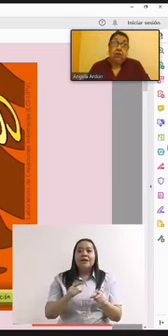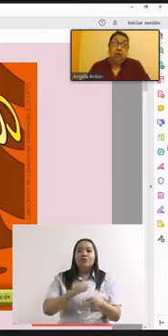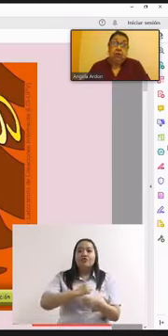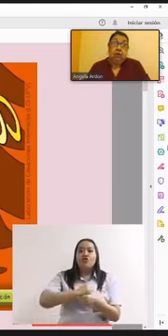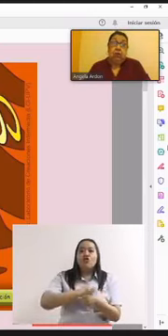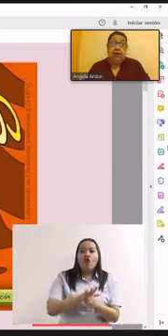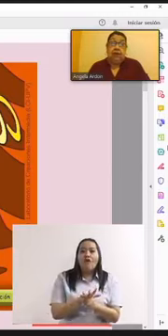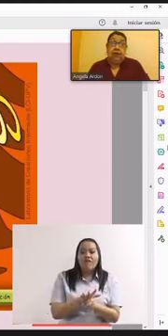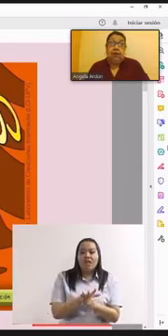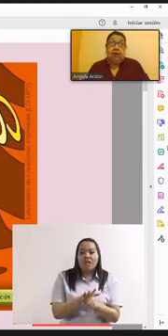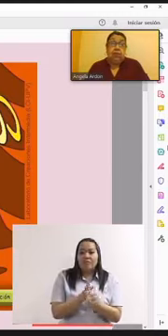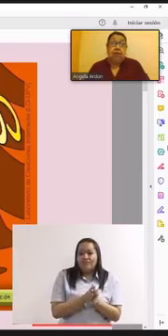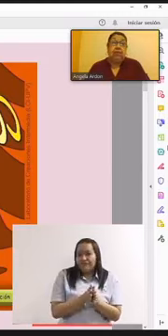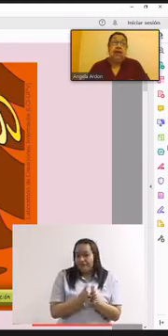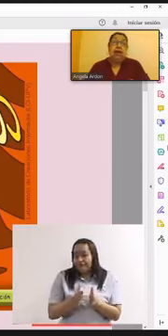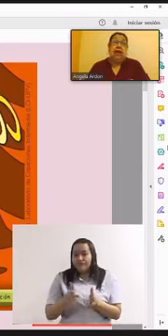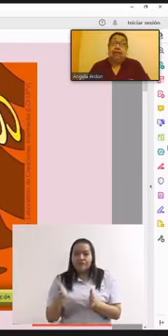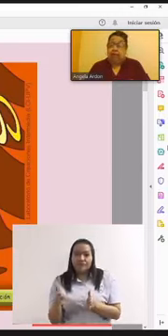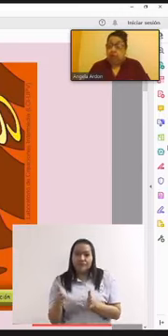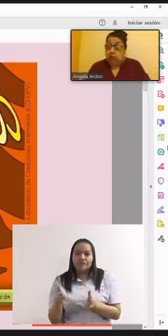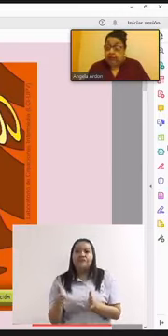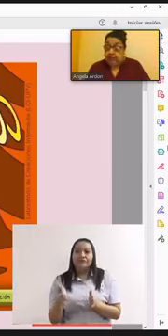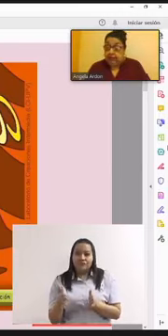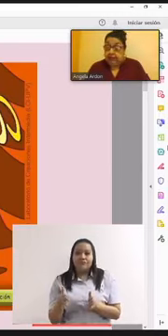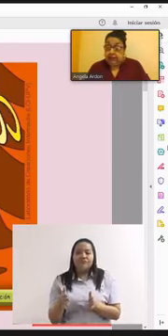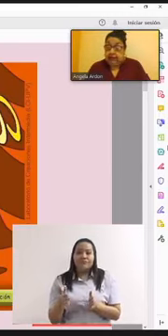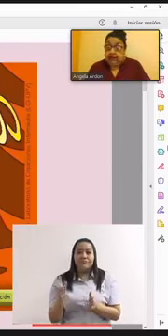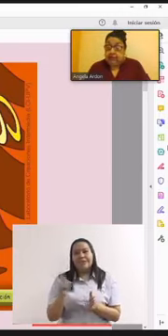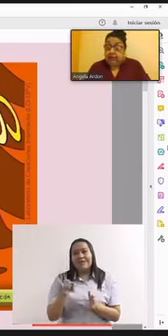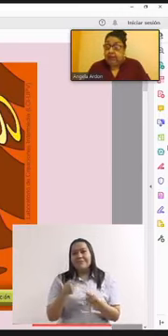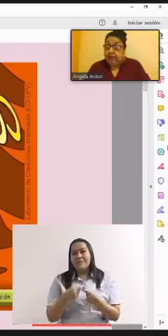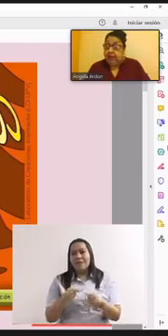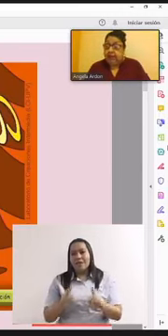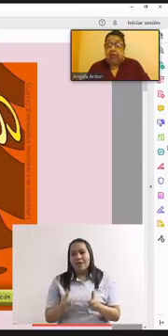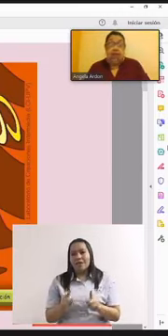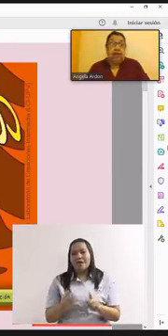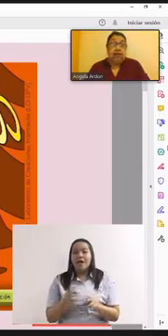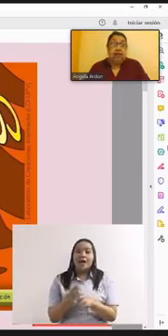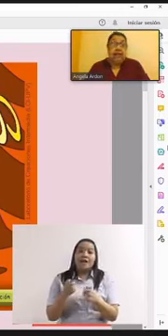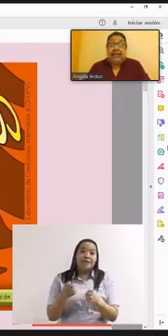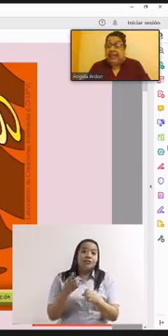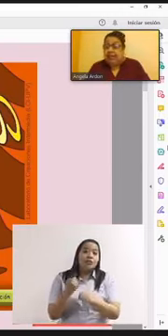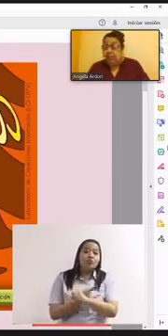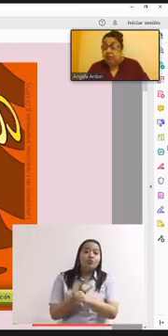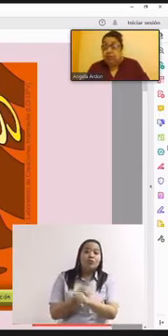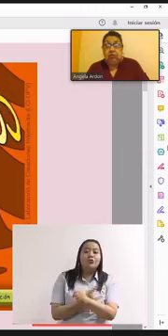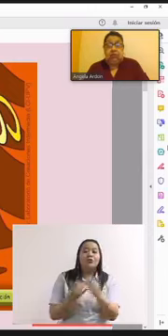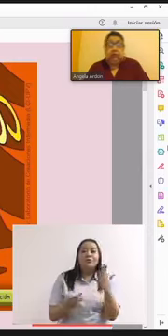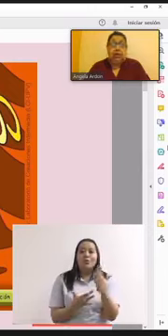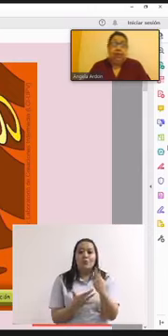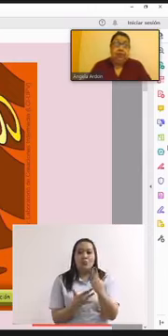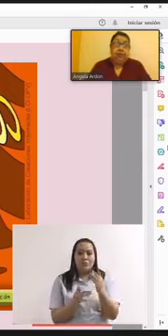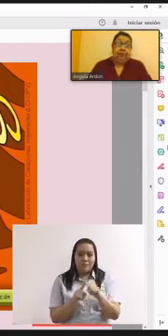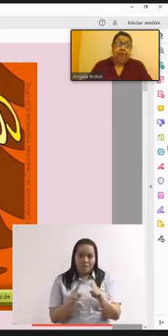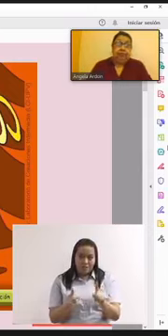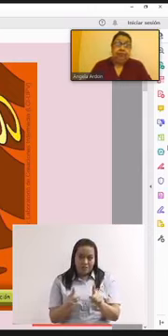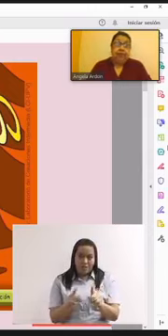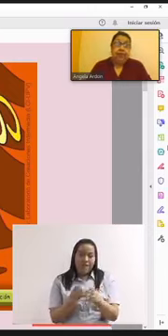cambiado porque estamos usando más las tecnologías, ¿verdad? Entonces, ¿quiénes son nuestros